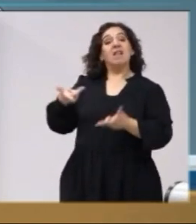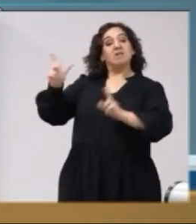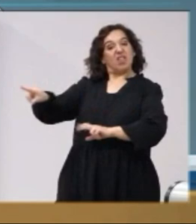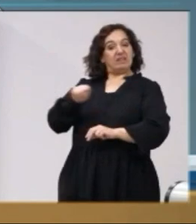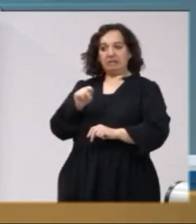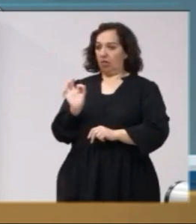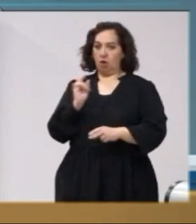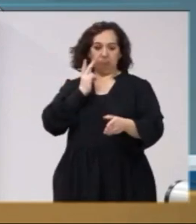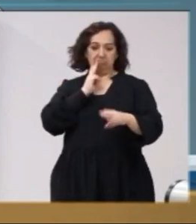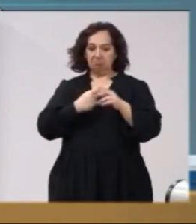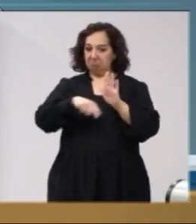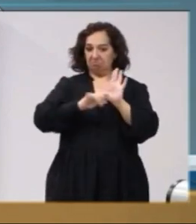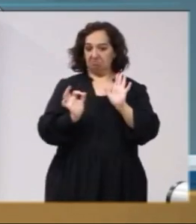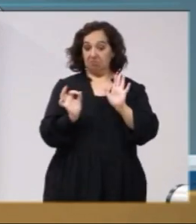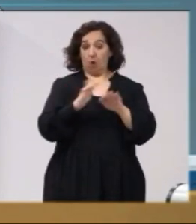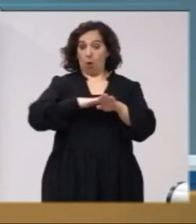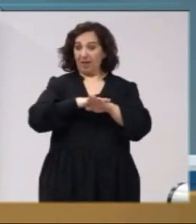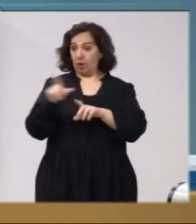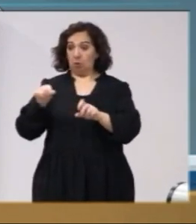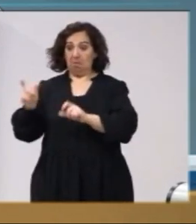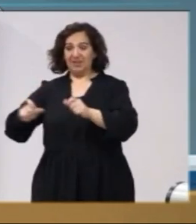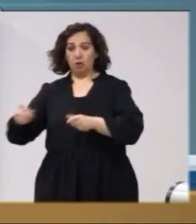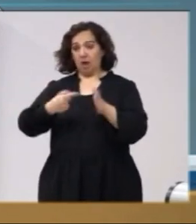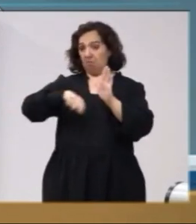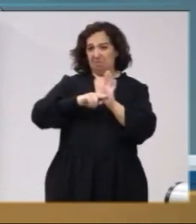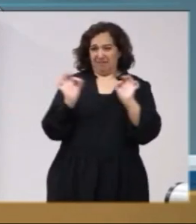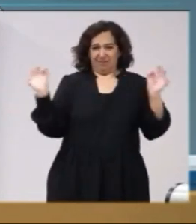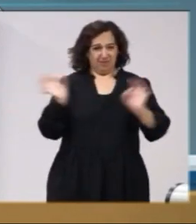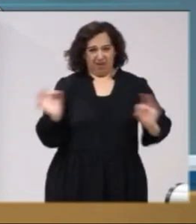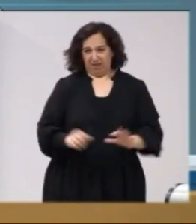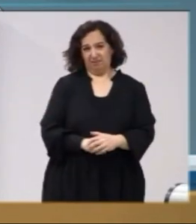designación por parte del gobierno.